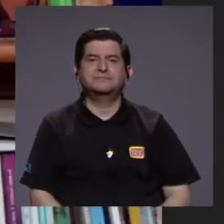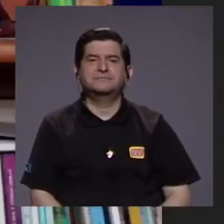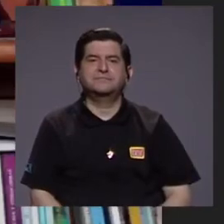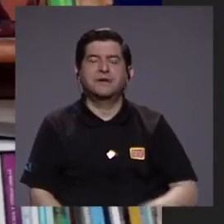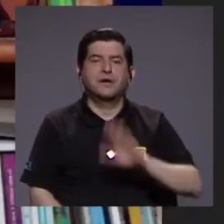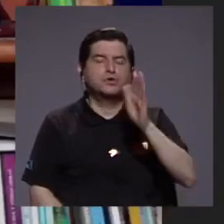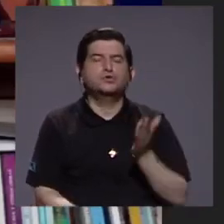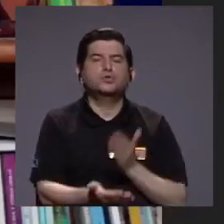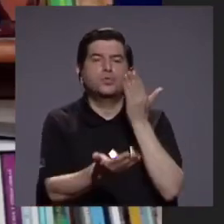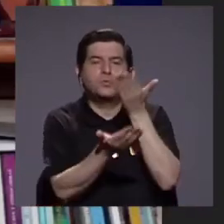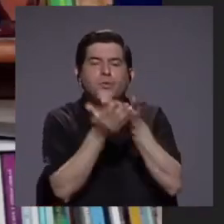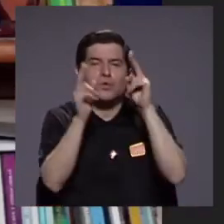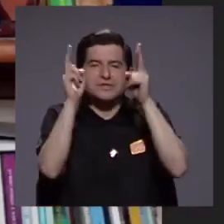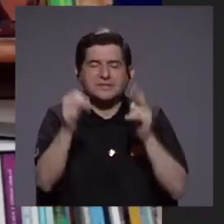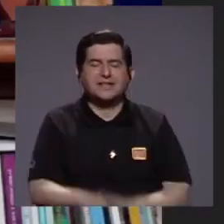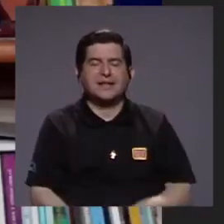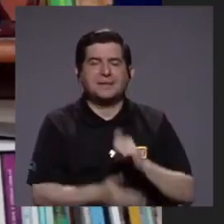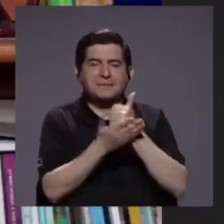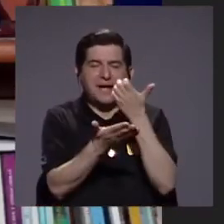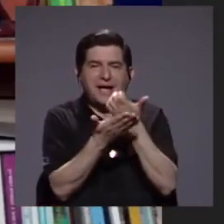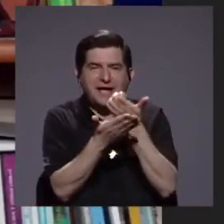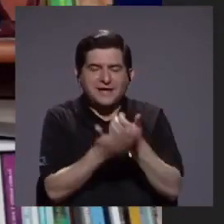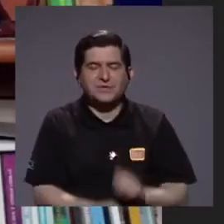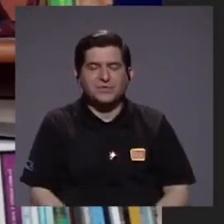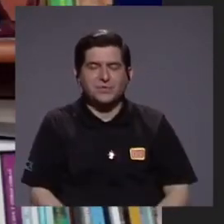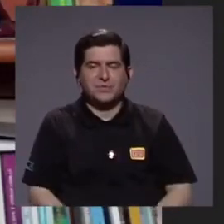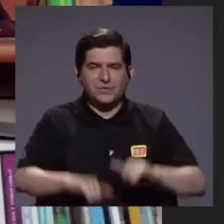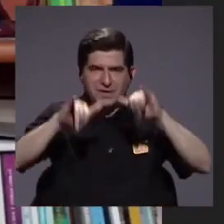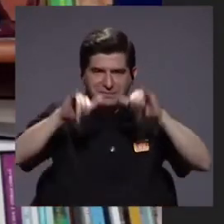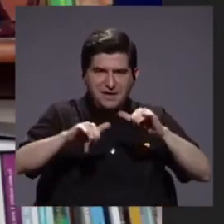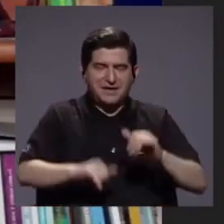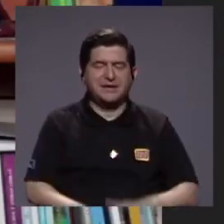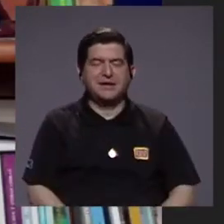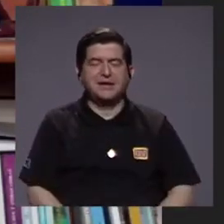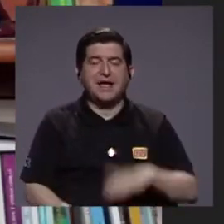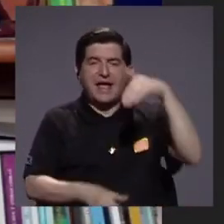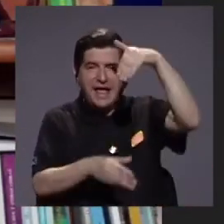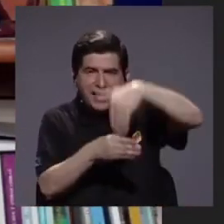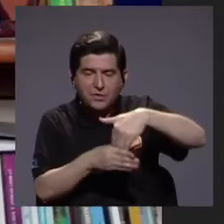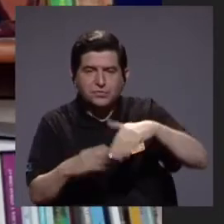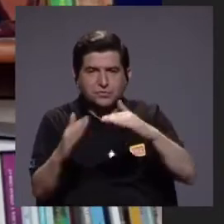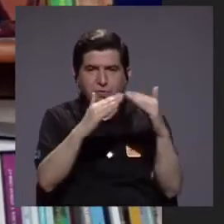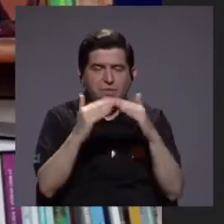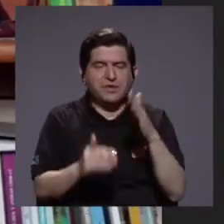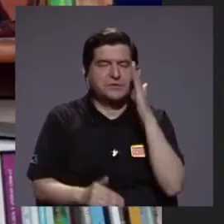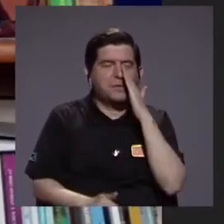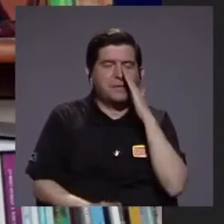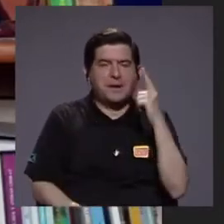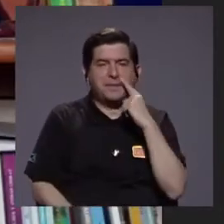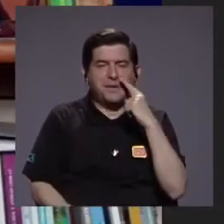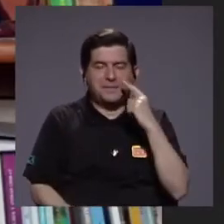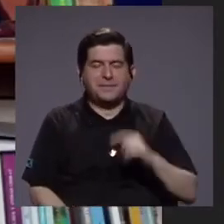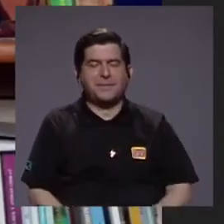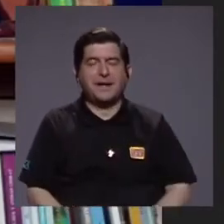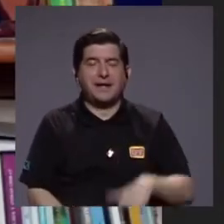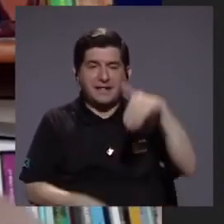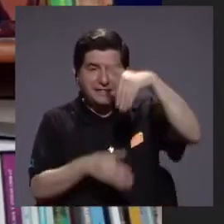son sus propuestas en el tema de becas, matrícula, permanencia e inclusión para la población madre y padre de la